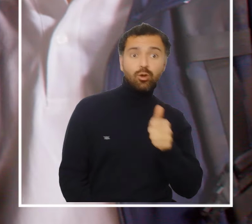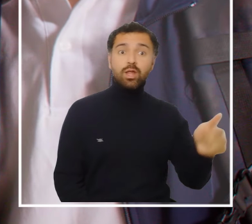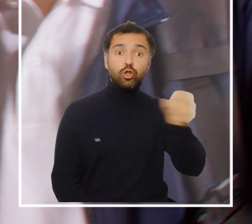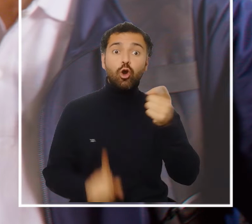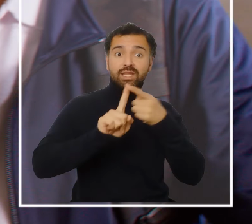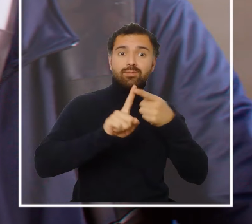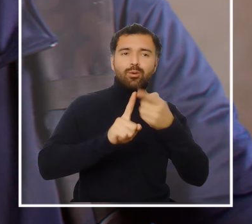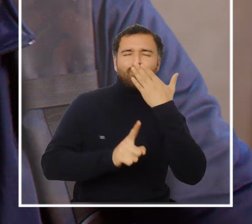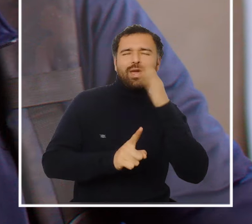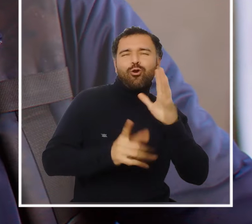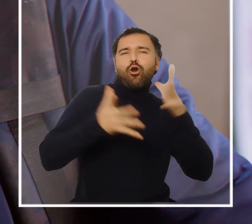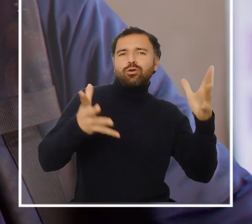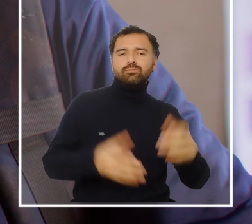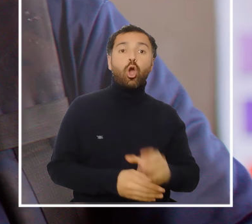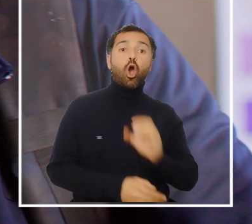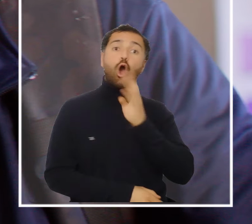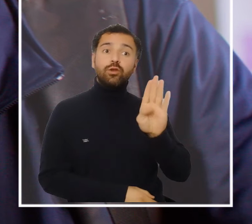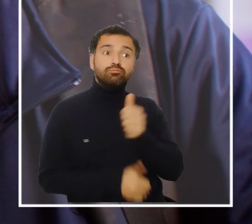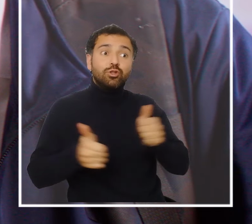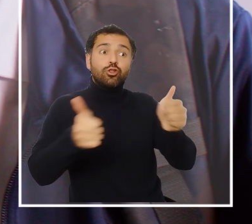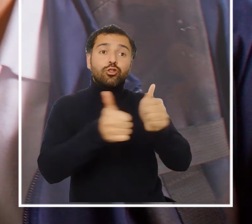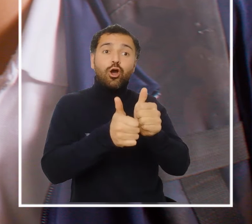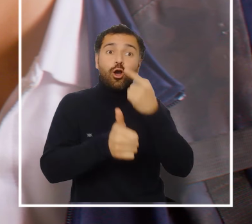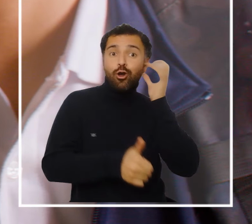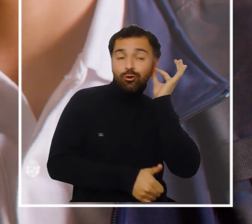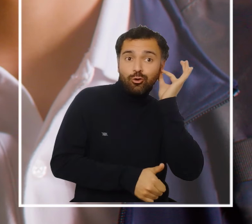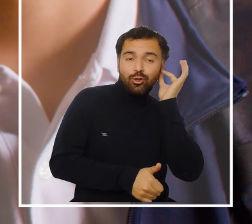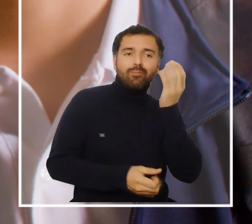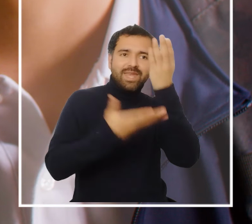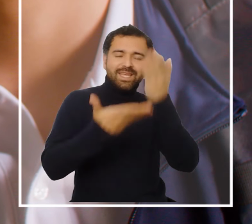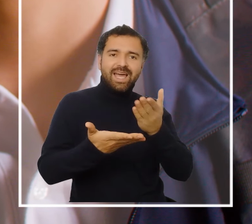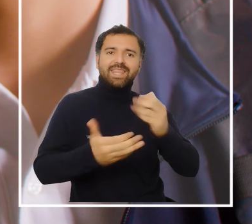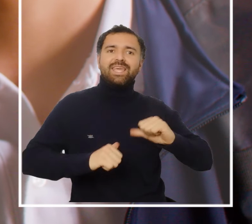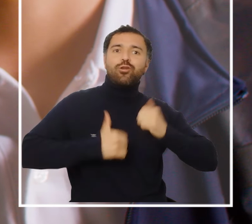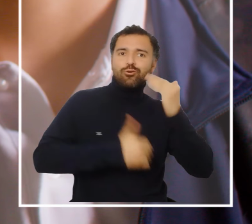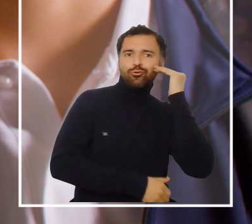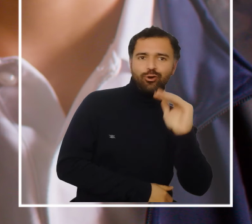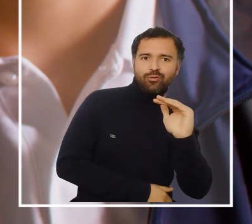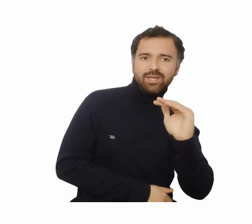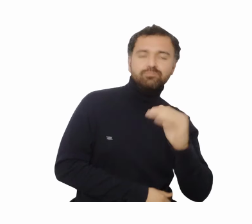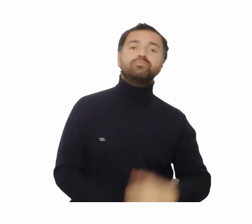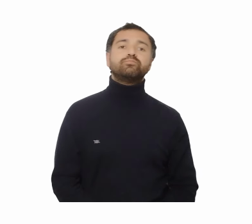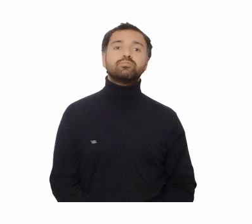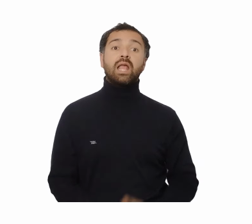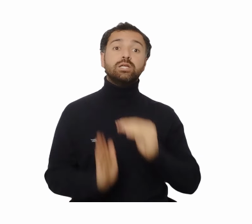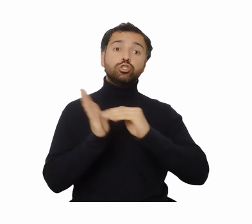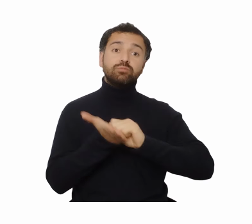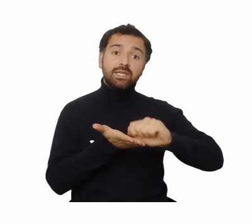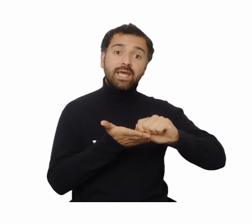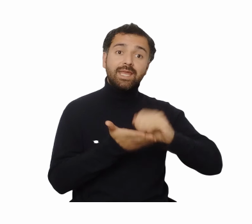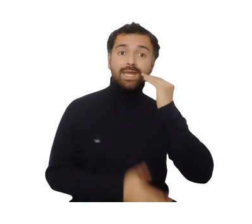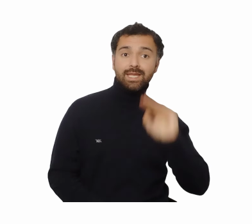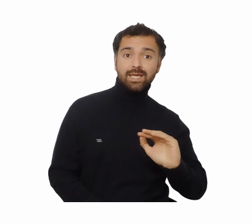¿Viste? Cuando todos somos parte es mucho mejor. Obvio. Todas y todos juntos por el bienestar de la niñez y adolescencia. Subsecretaría de la